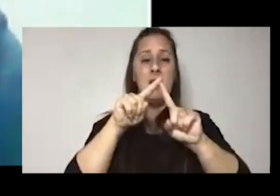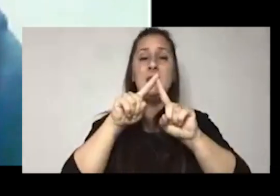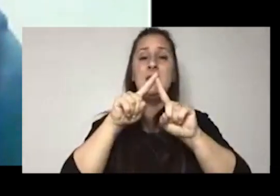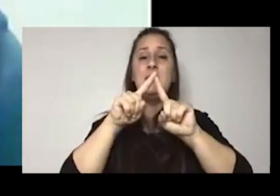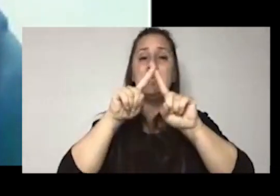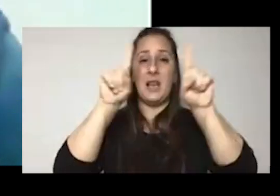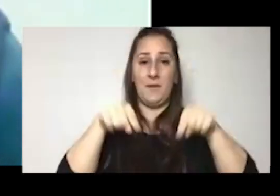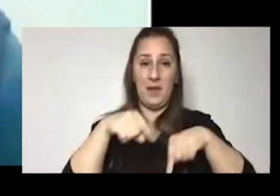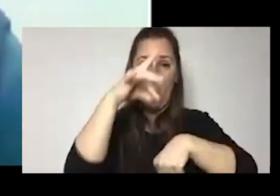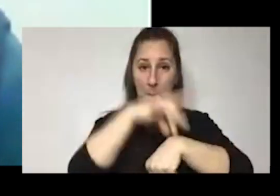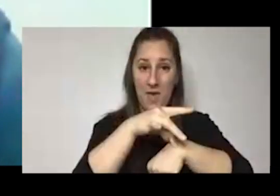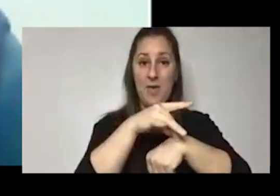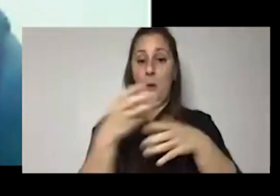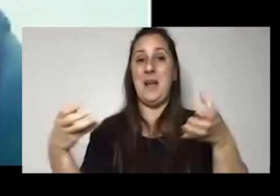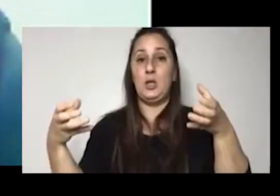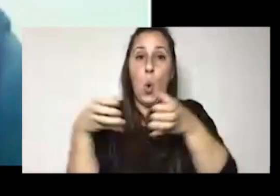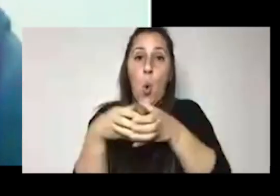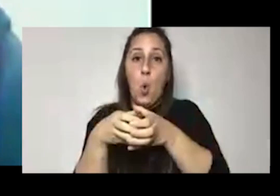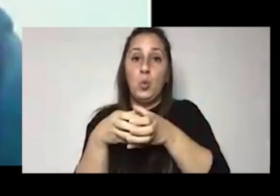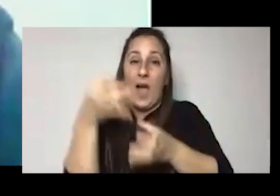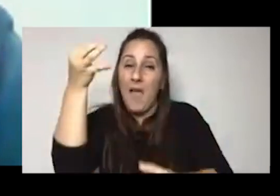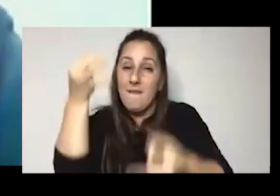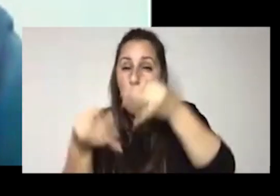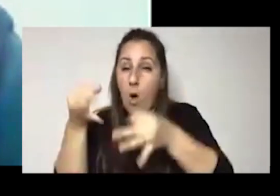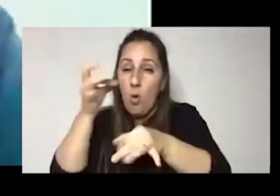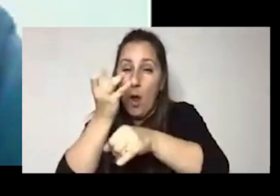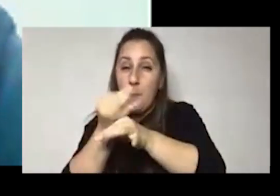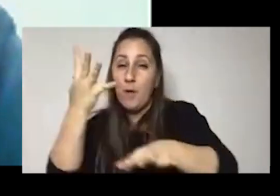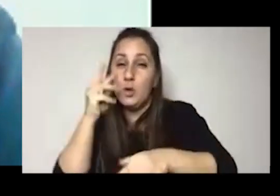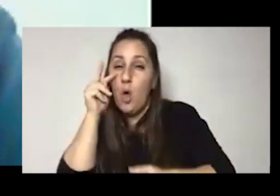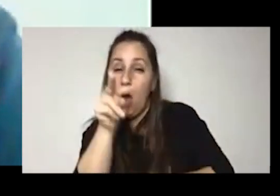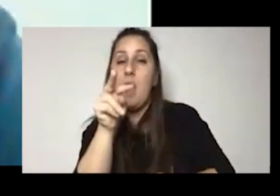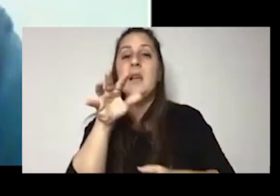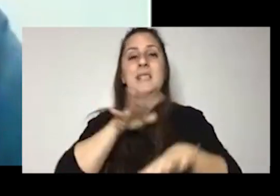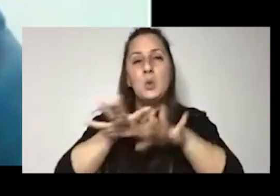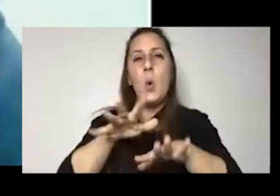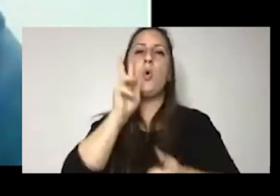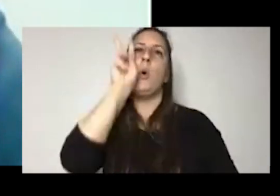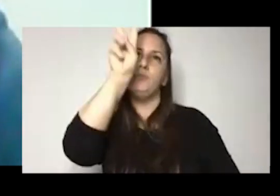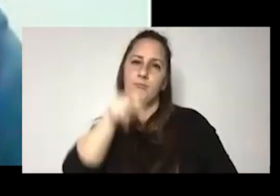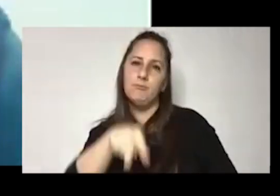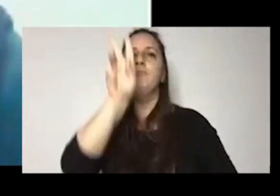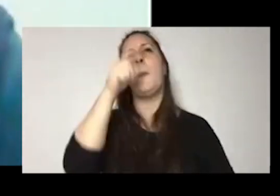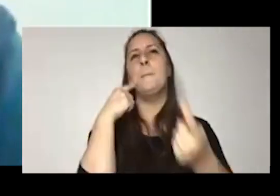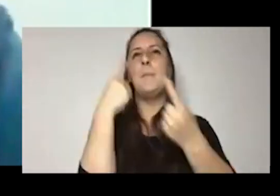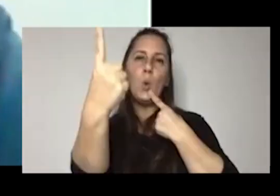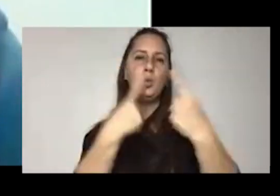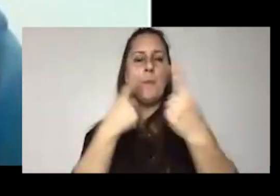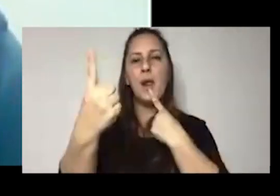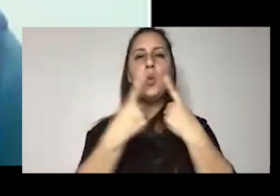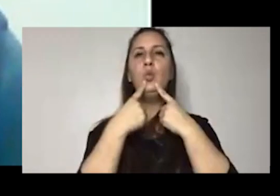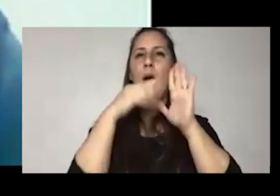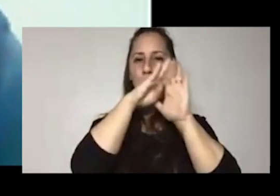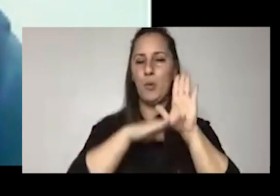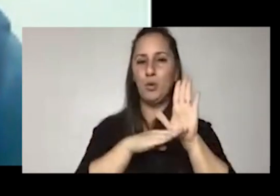junta evaluadora que va a estar viendo tu situación o va a estar viéndote a vos, que te va a hacer varias preguntas en cuanto al protocolo, ya es